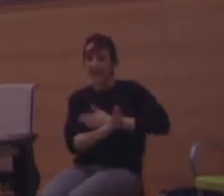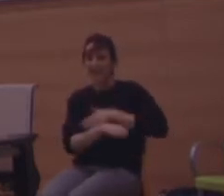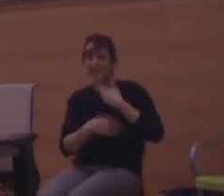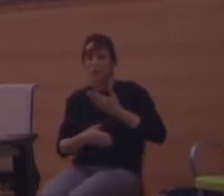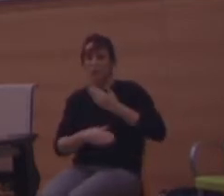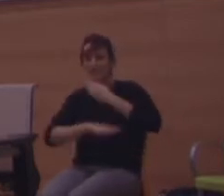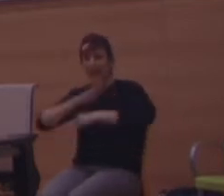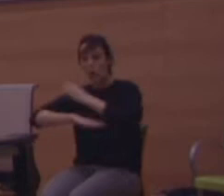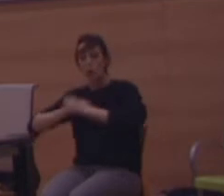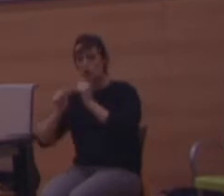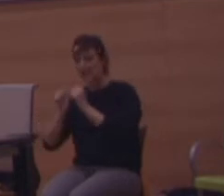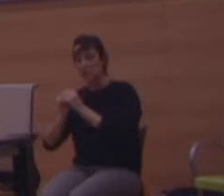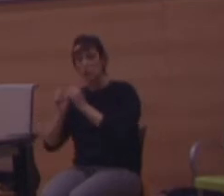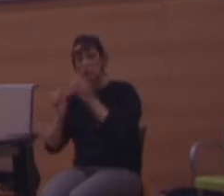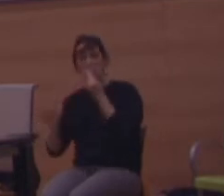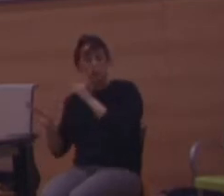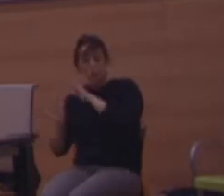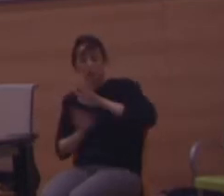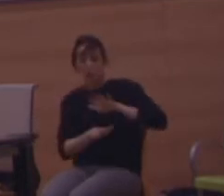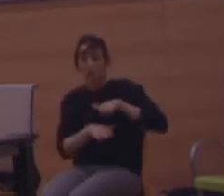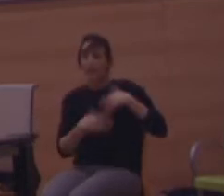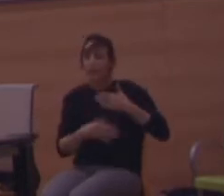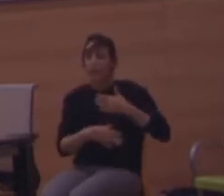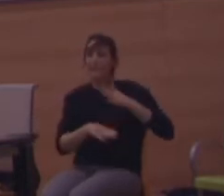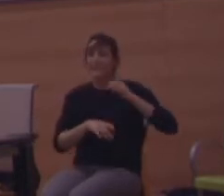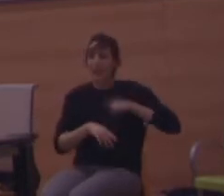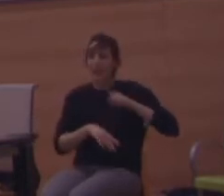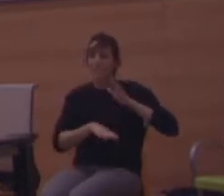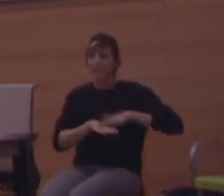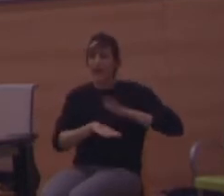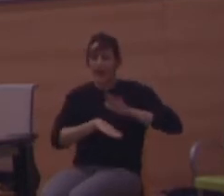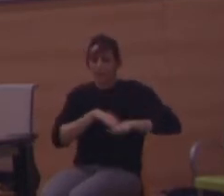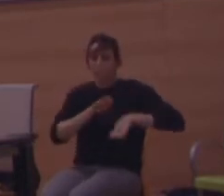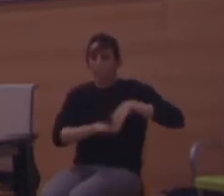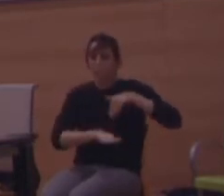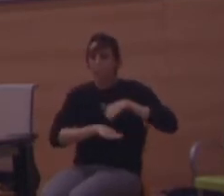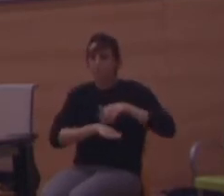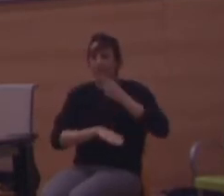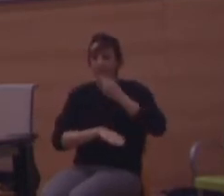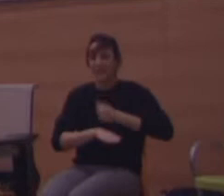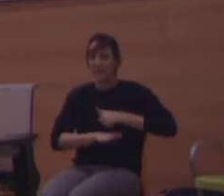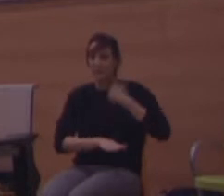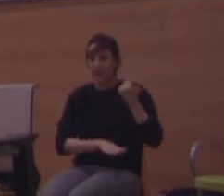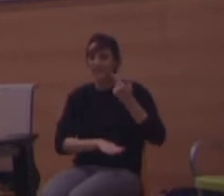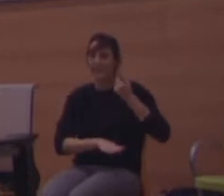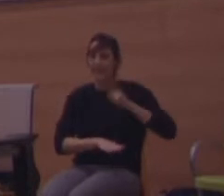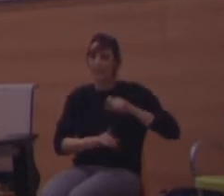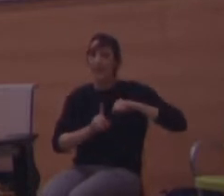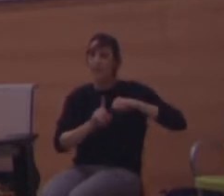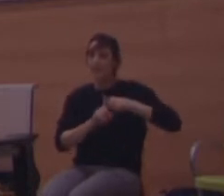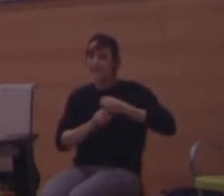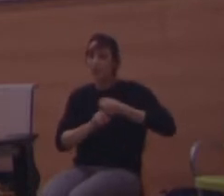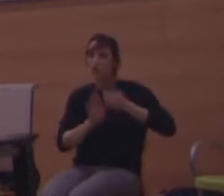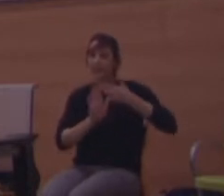la propulsión a la hora de despegar también en la marcha y redistribuyen también las